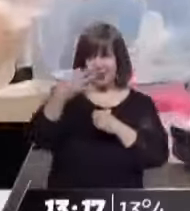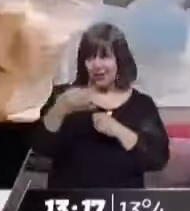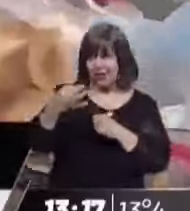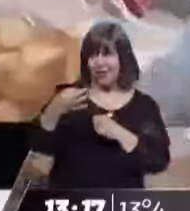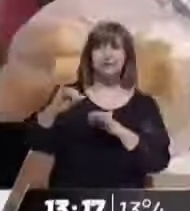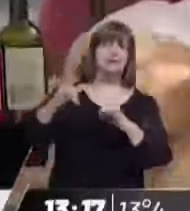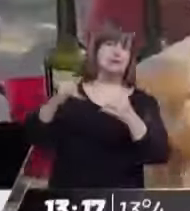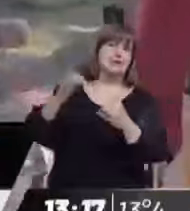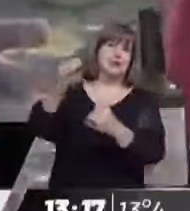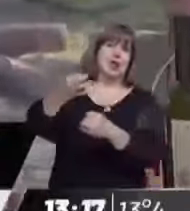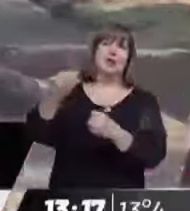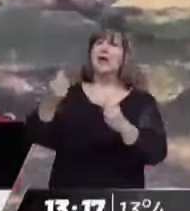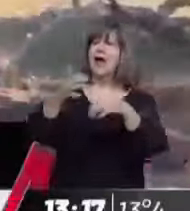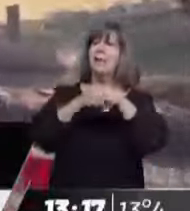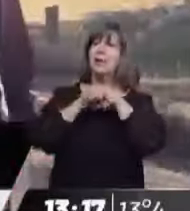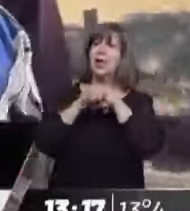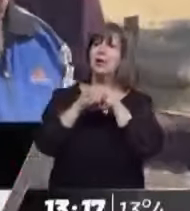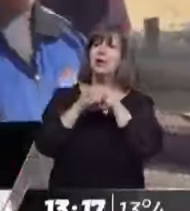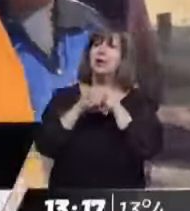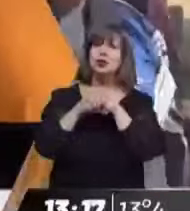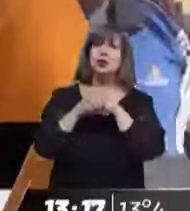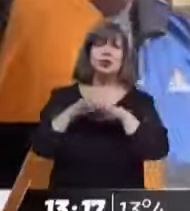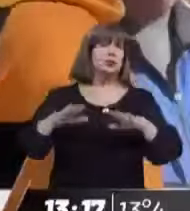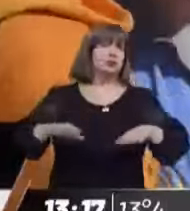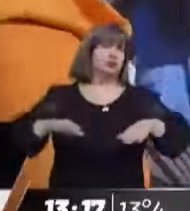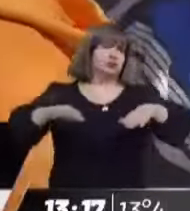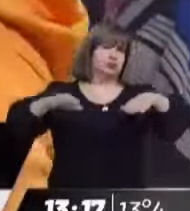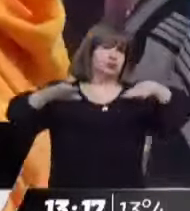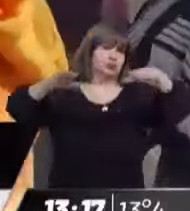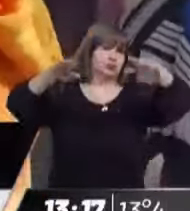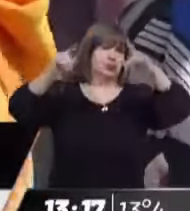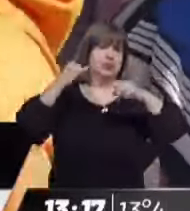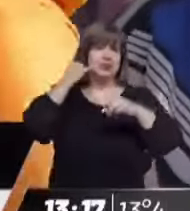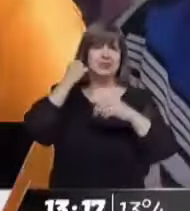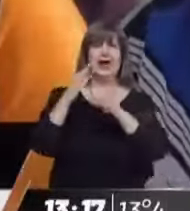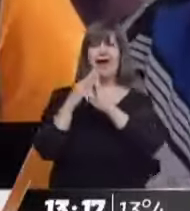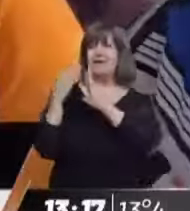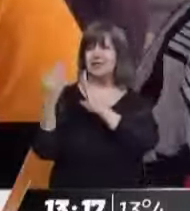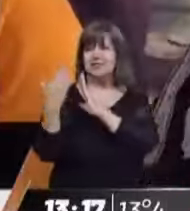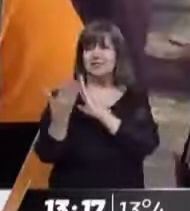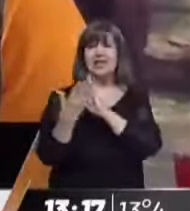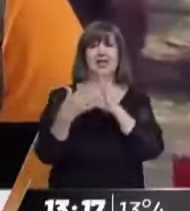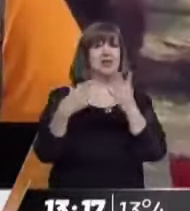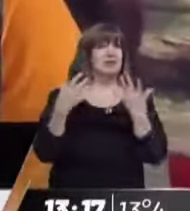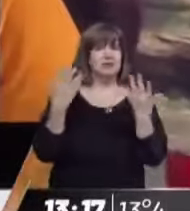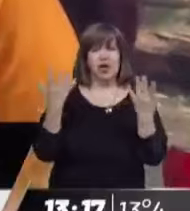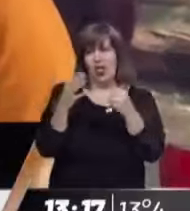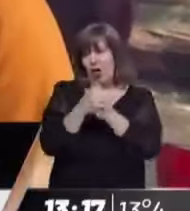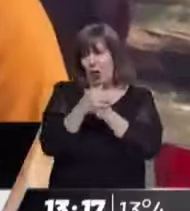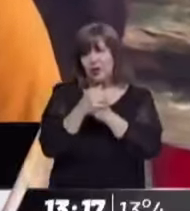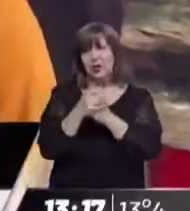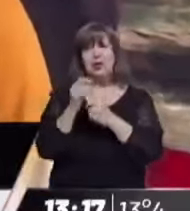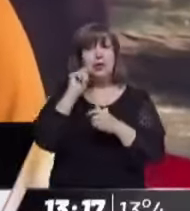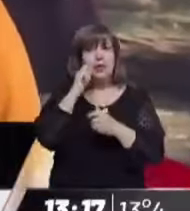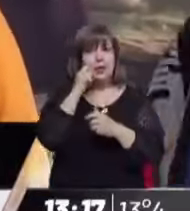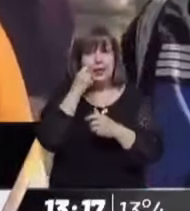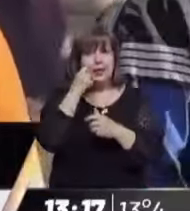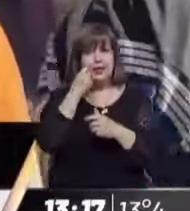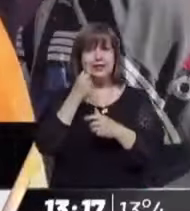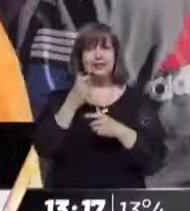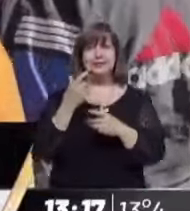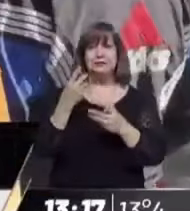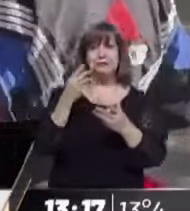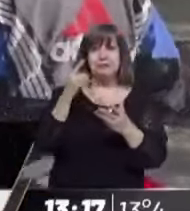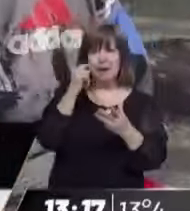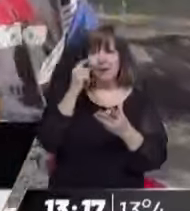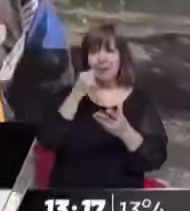Todo bien. ¿Amigos de dónde? De toda la vida. Padre, vecino, de todo. Qué maravilla hacer el asado con los padres.